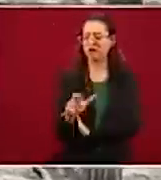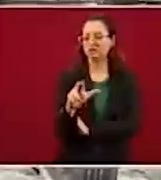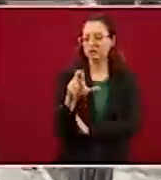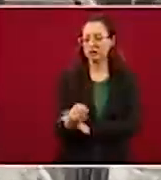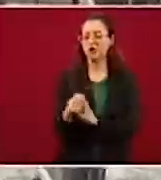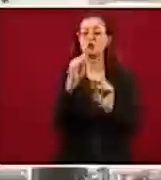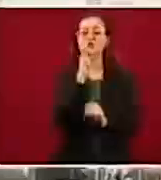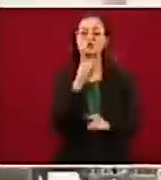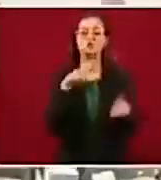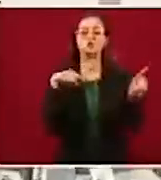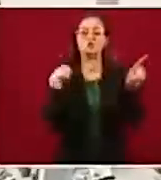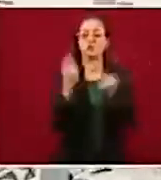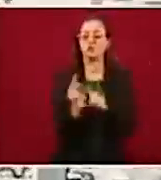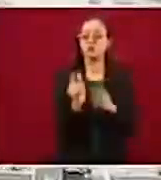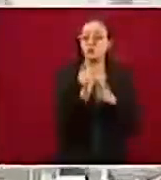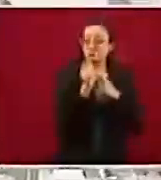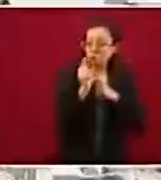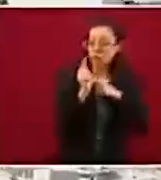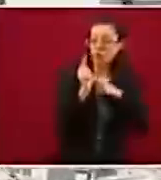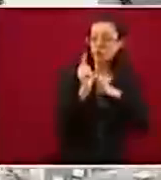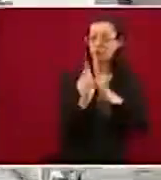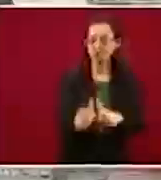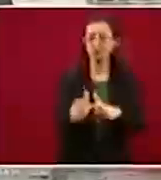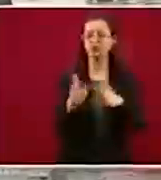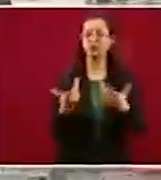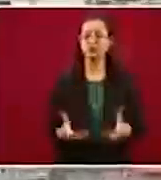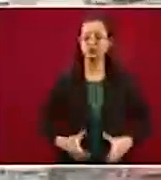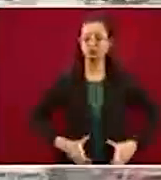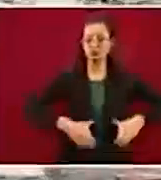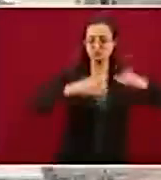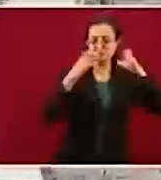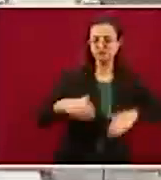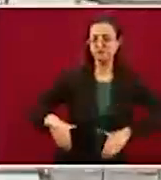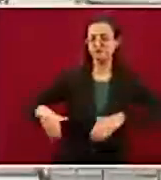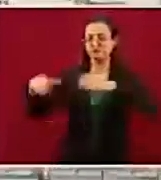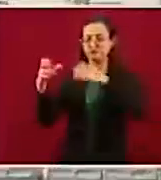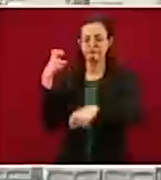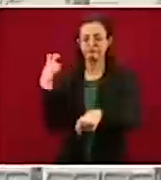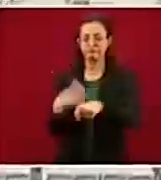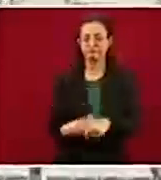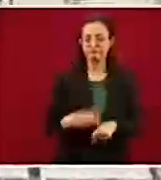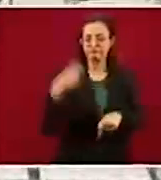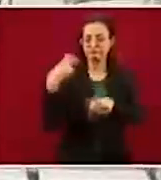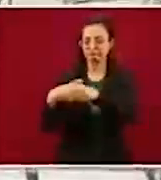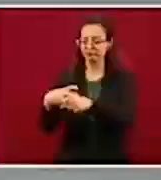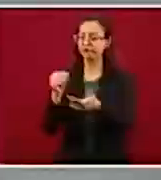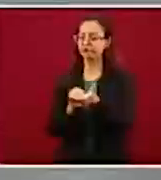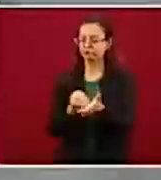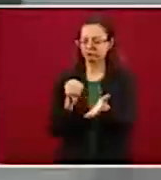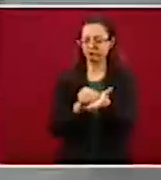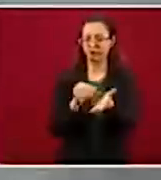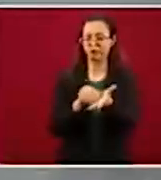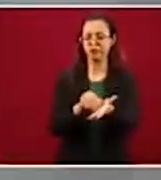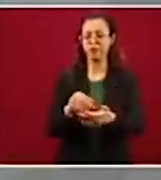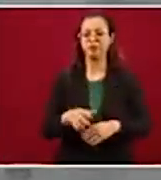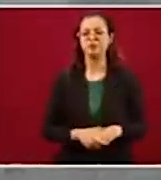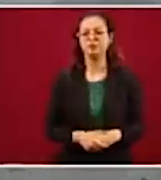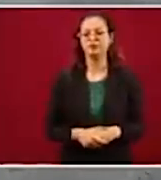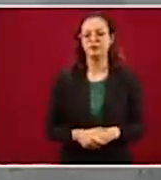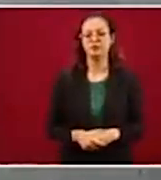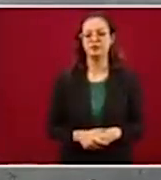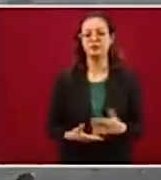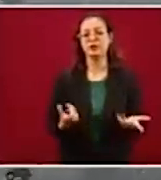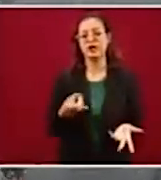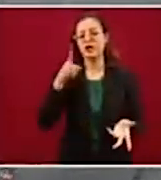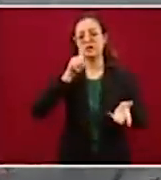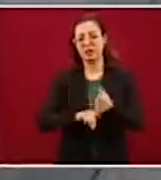Asimismo, se continúa con el colado de los últimos dados y traves de liga del sistema de cimentación del edificio. En las redes hidráulicas, sanitarias